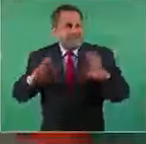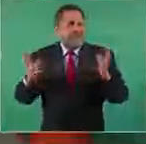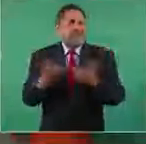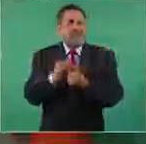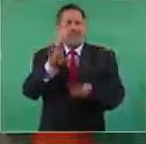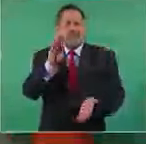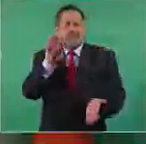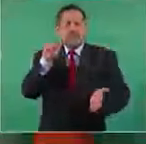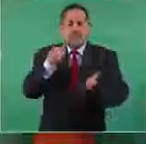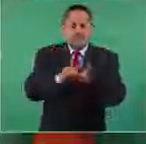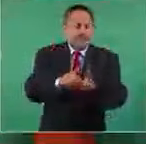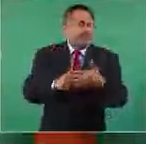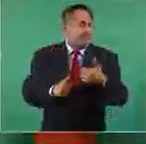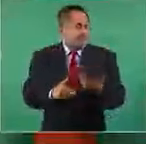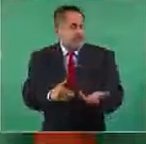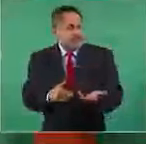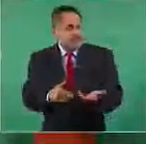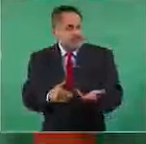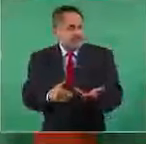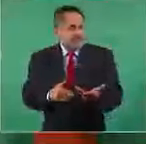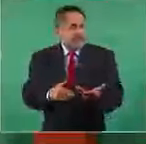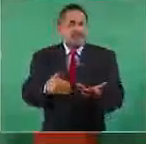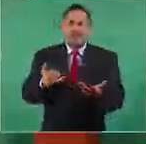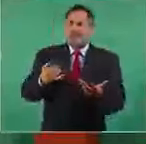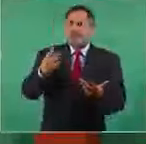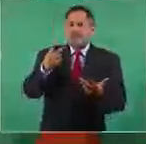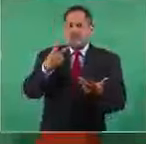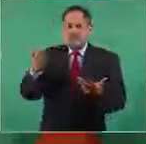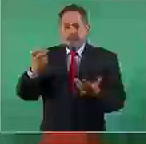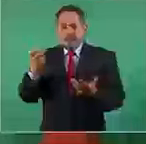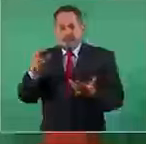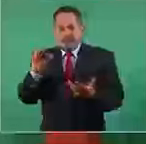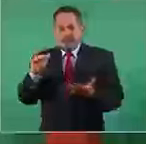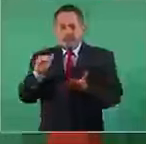90,000 y 240,000,